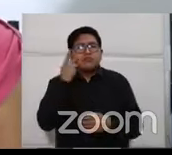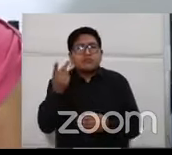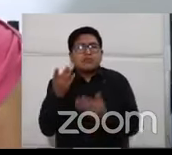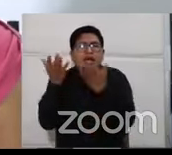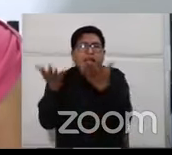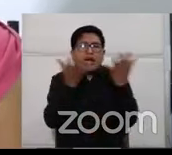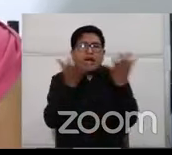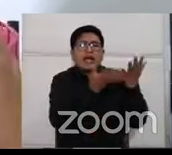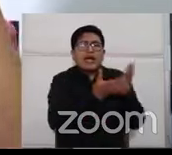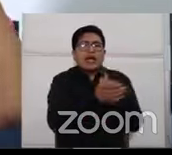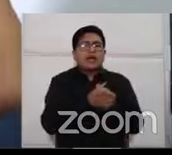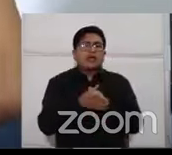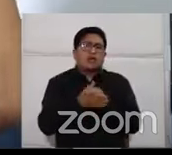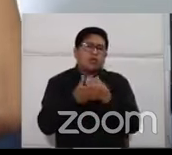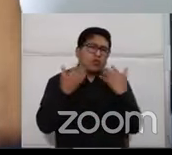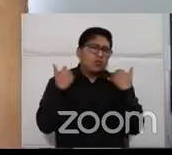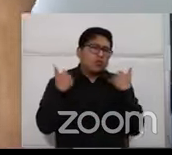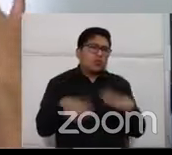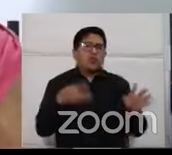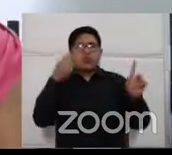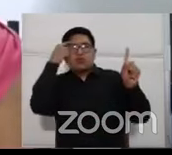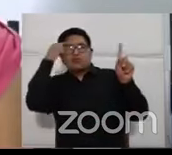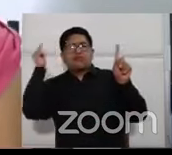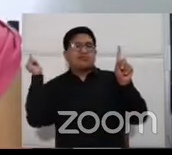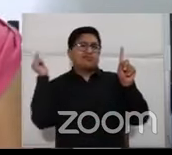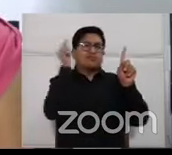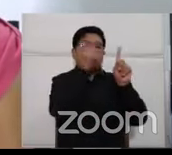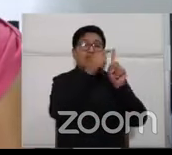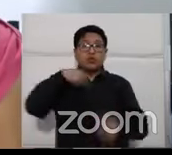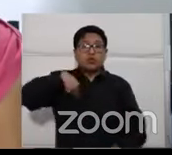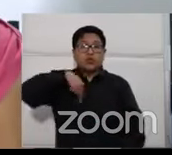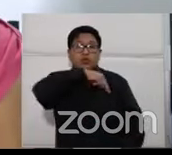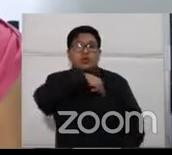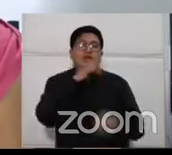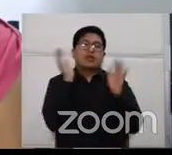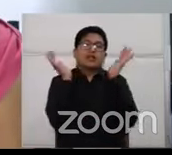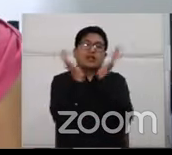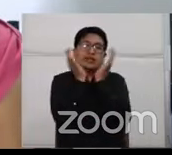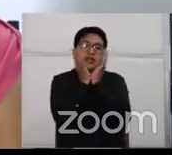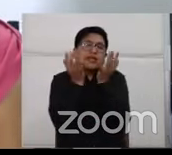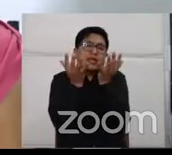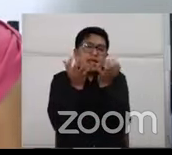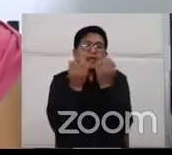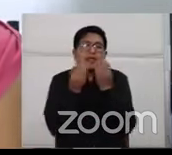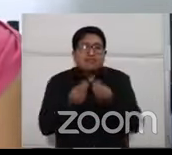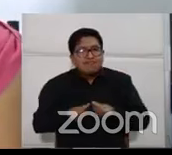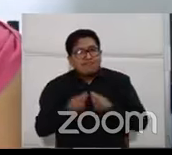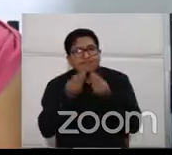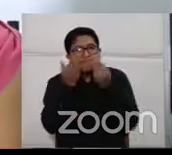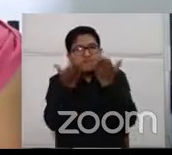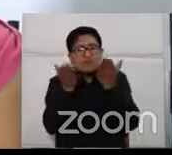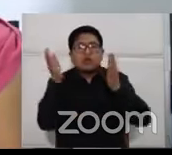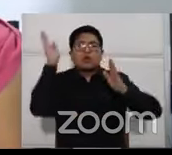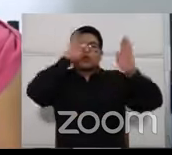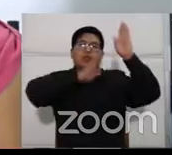y nosotros como defensoría del pueblo quisiéramos poder compartir algunas de nuestras preocupaciones